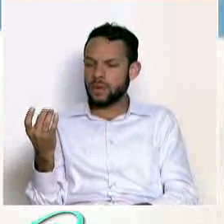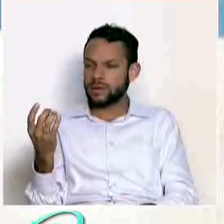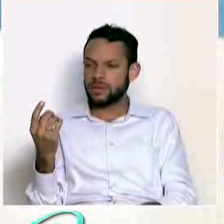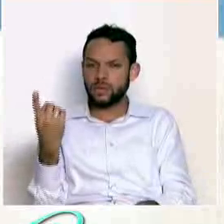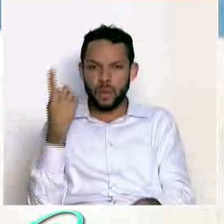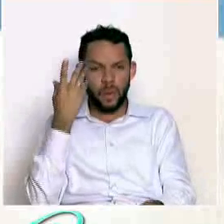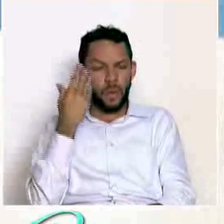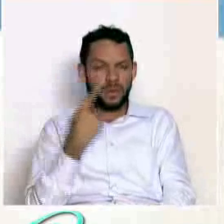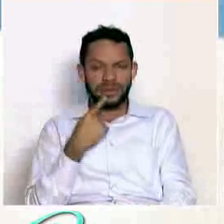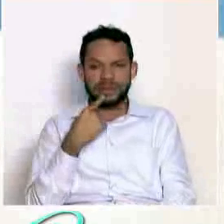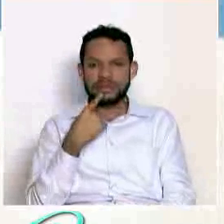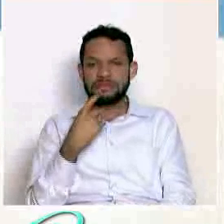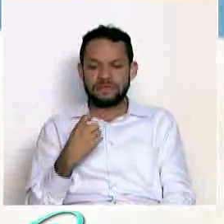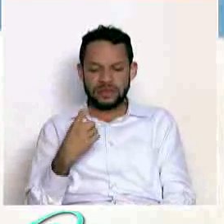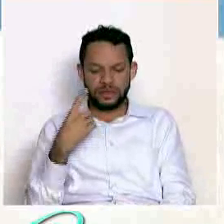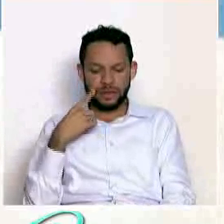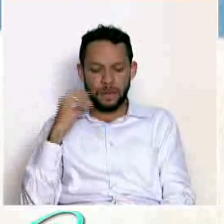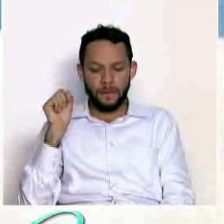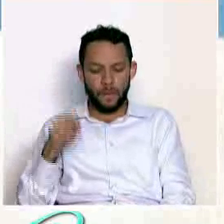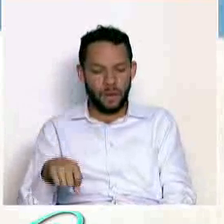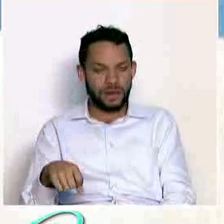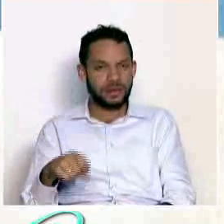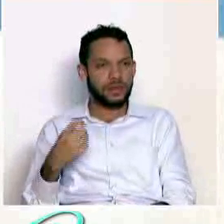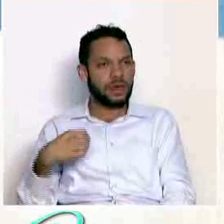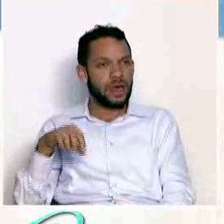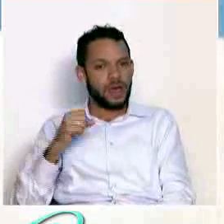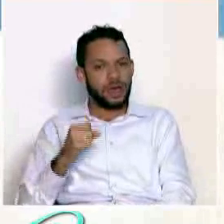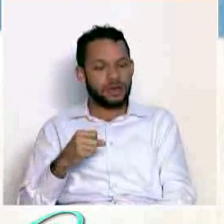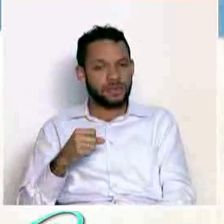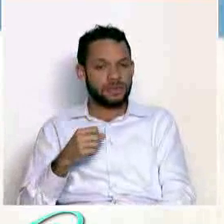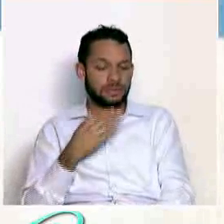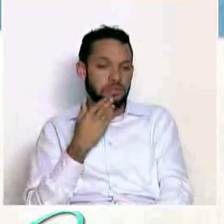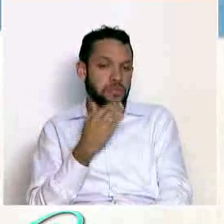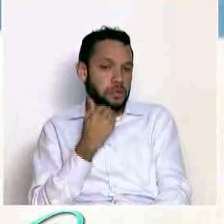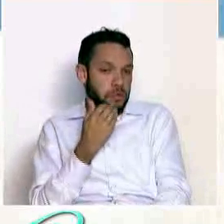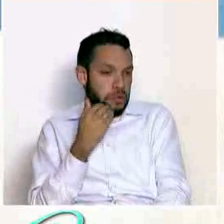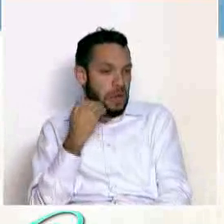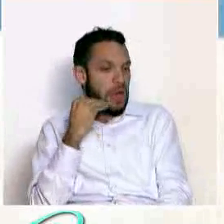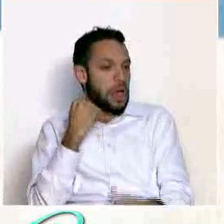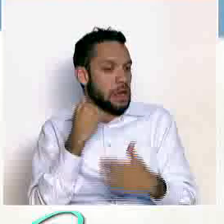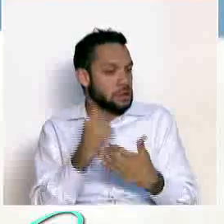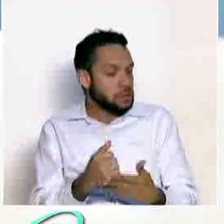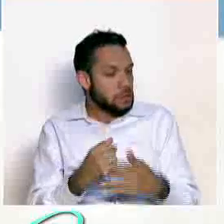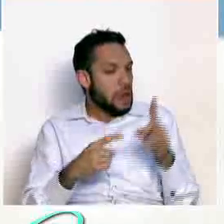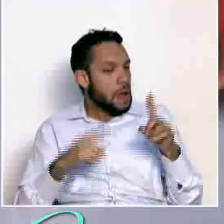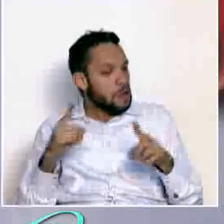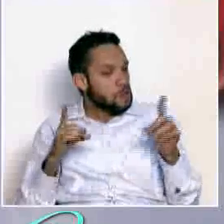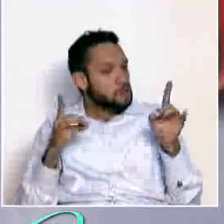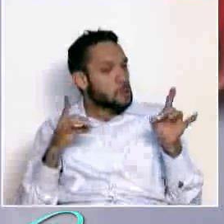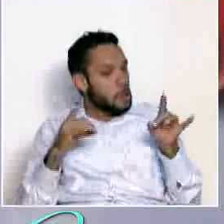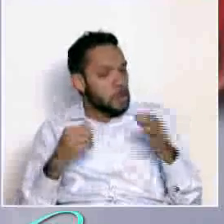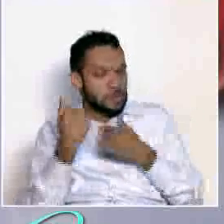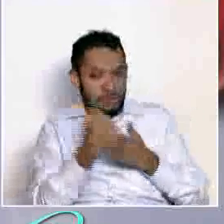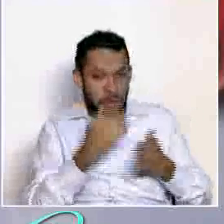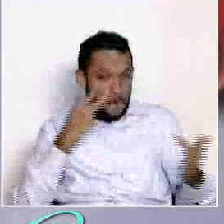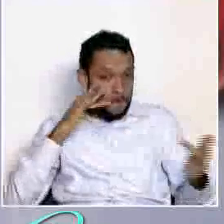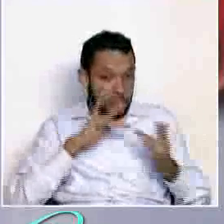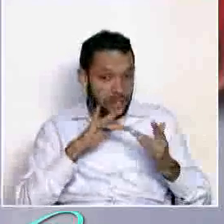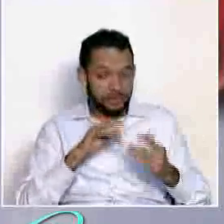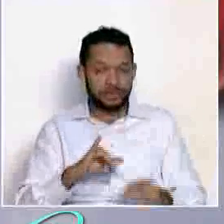difícil el manejo del dolor. ¿Puede esta terapia ser un complemento en los pacientes con dolor crónico?